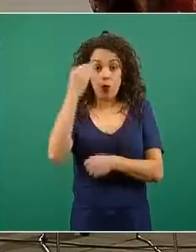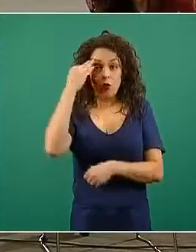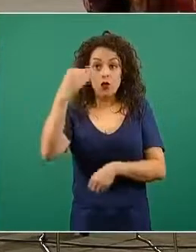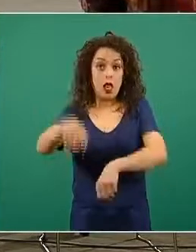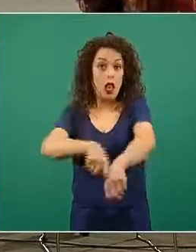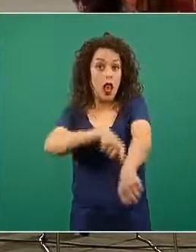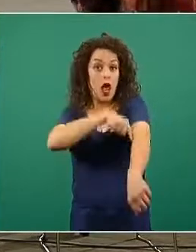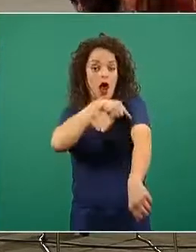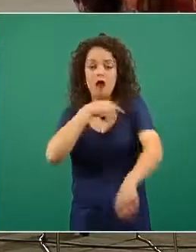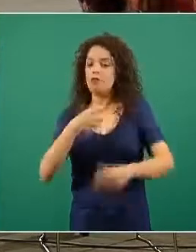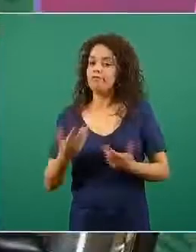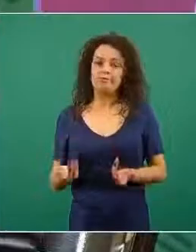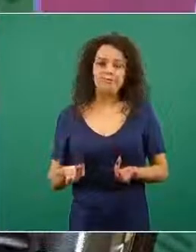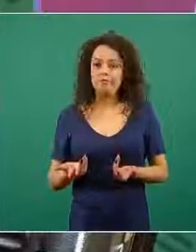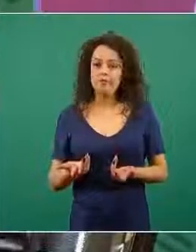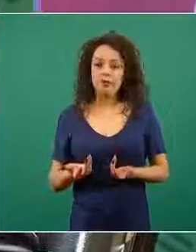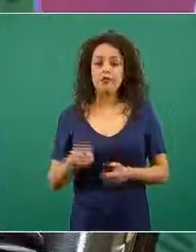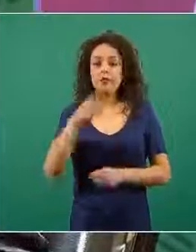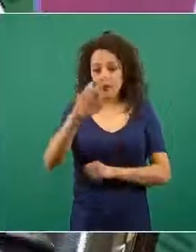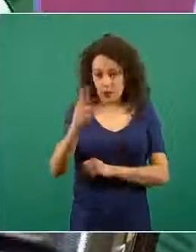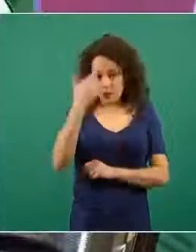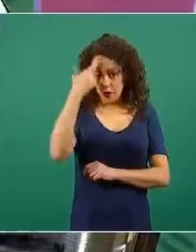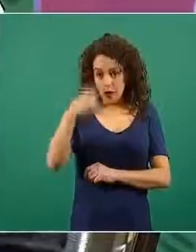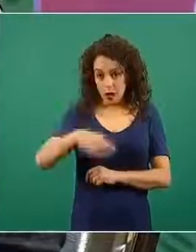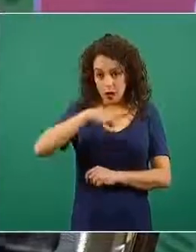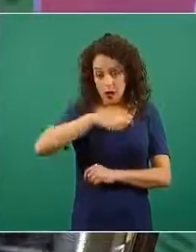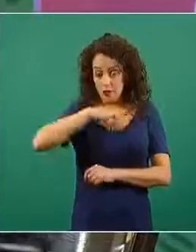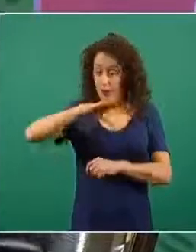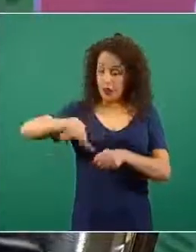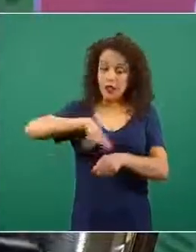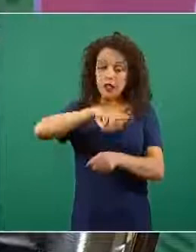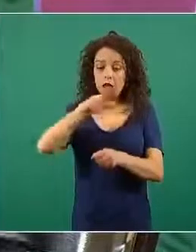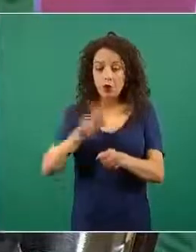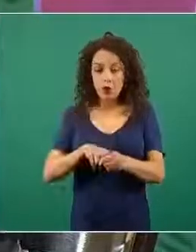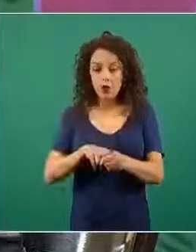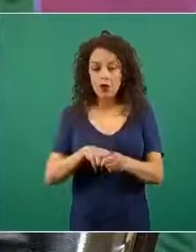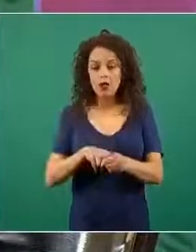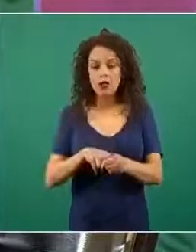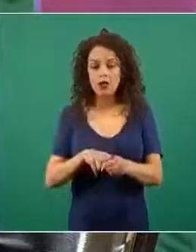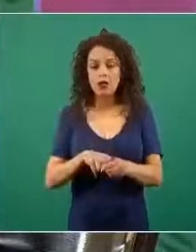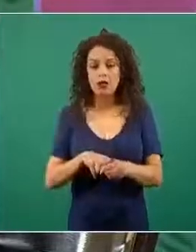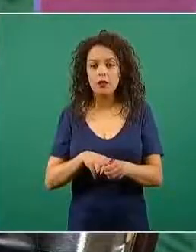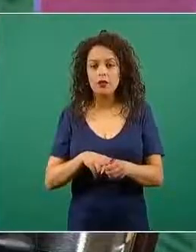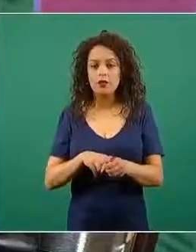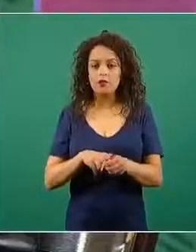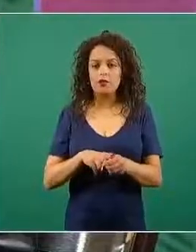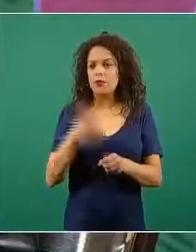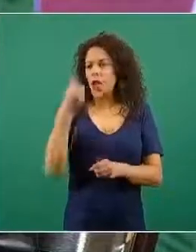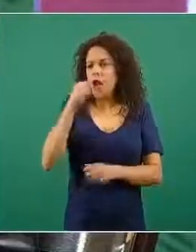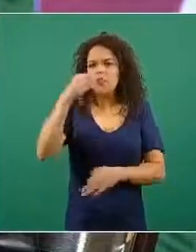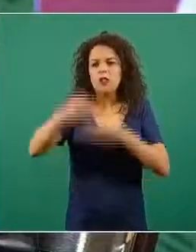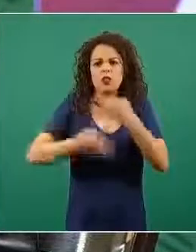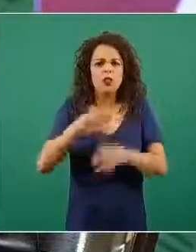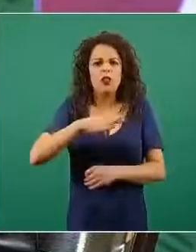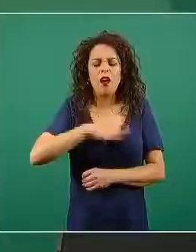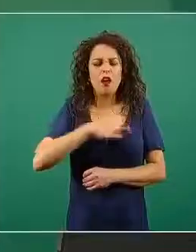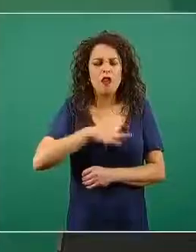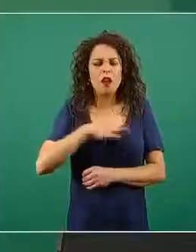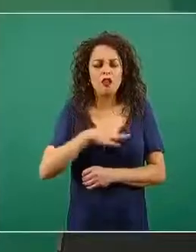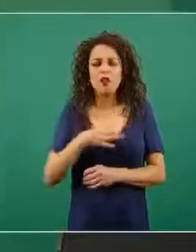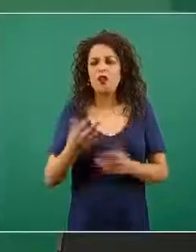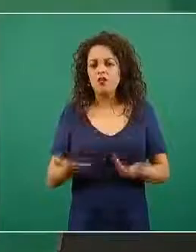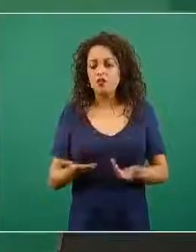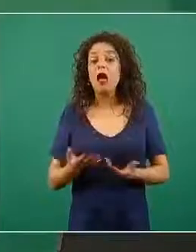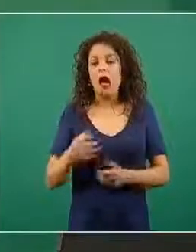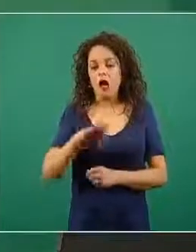que recordar que aunque la infección natural sí, como toda infección natural, puede darnos